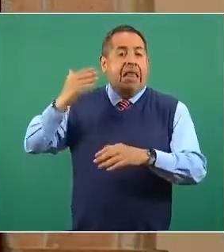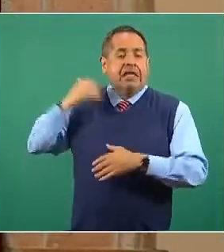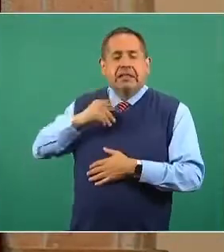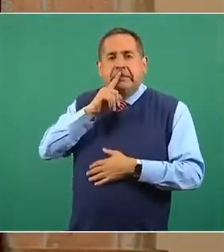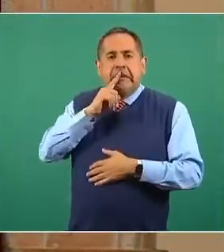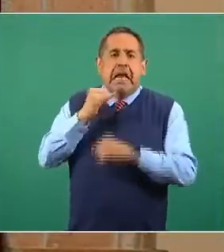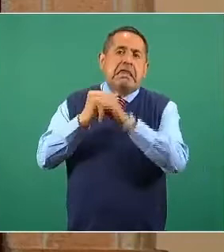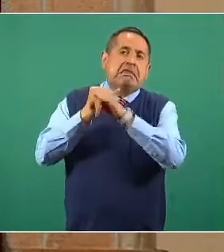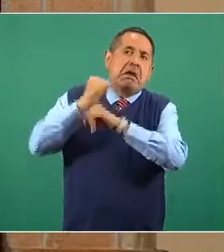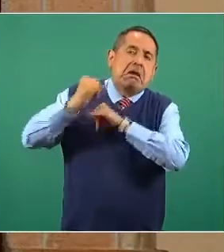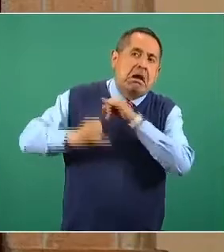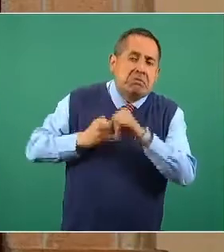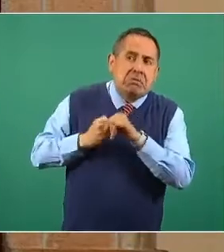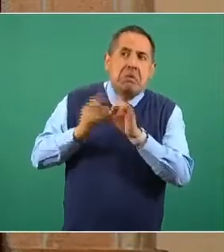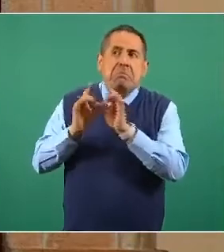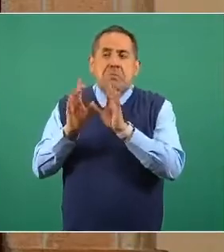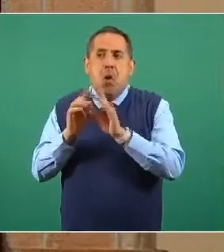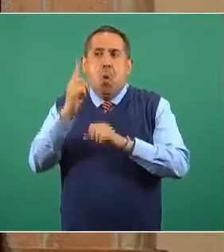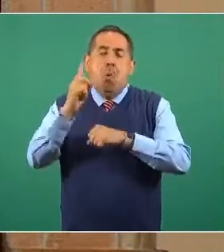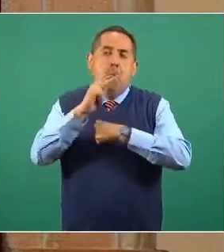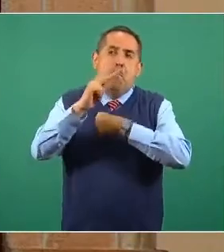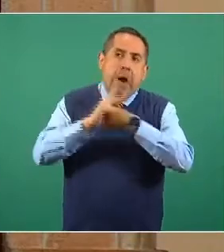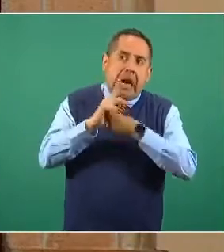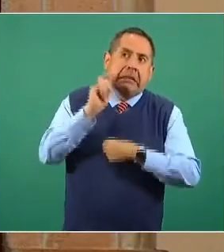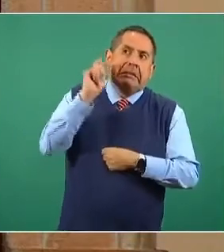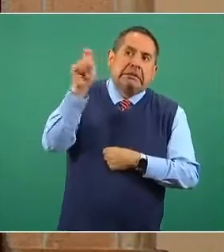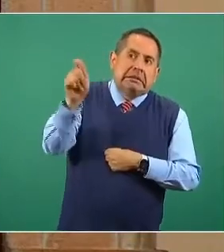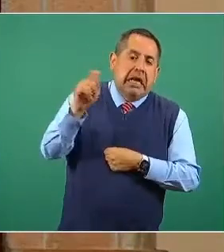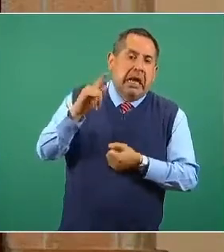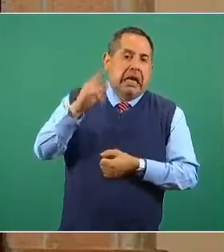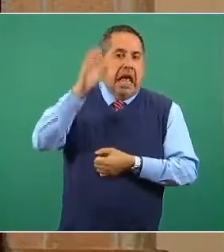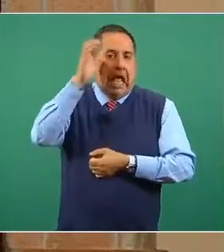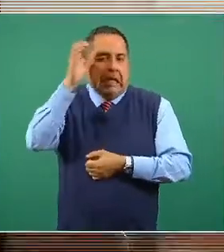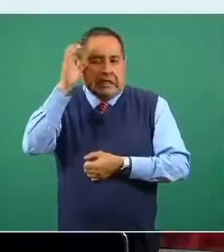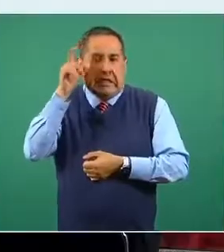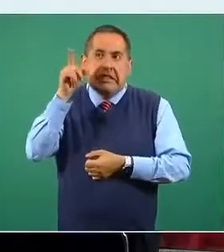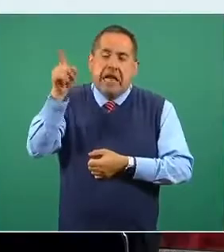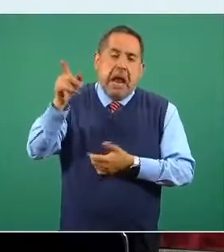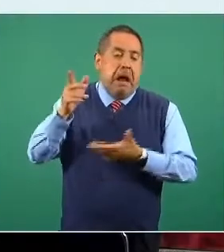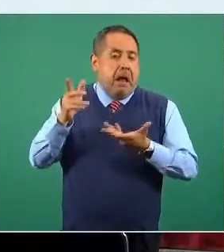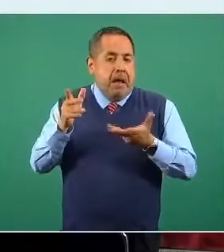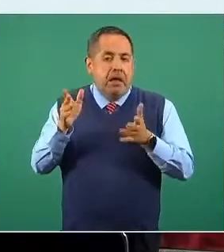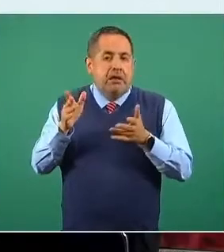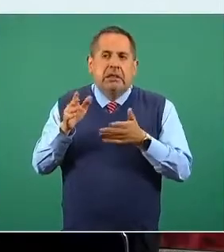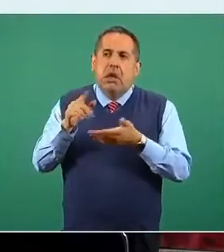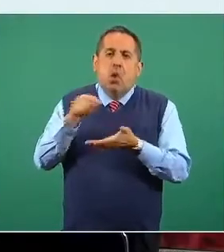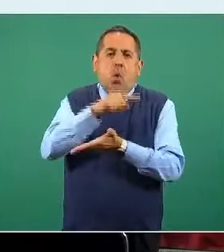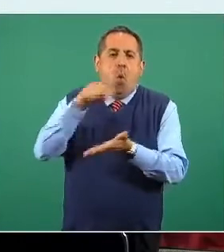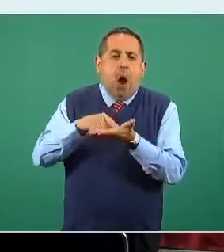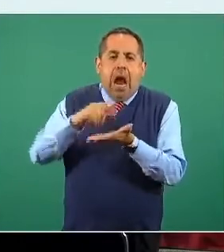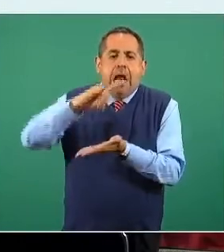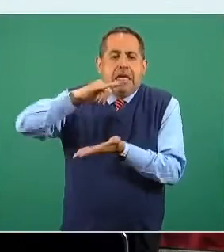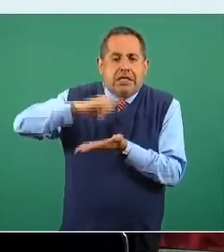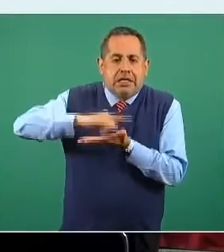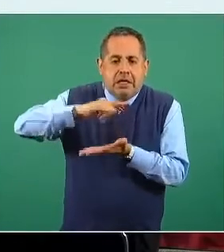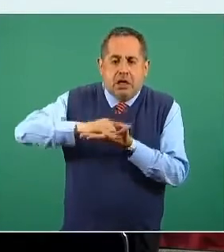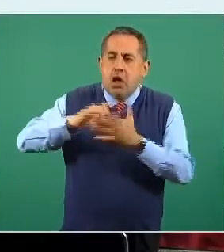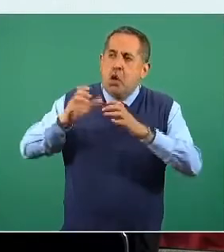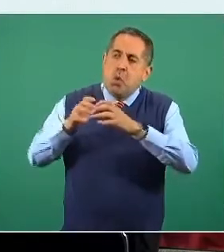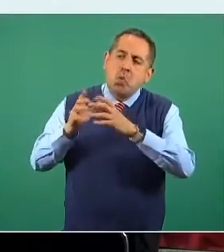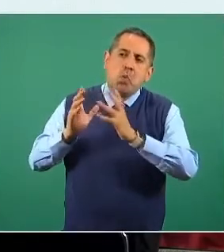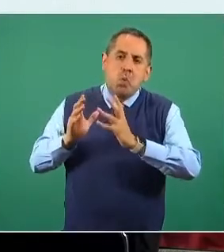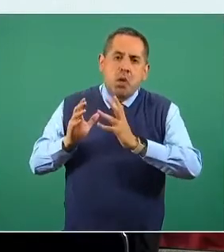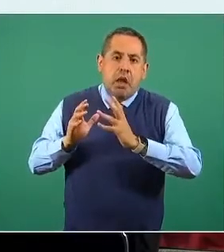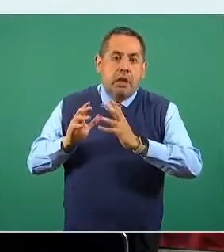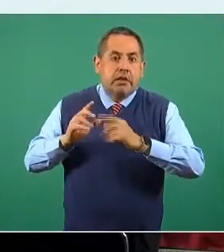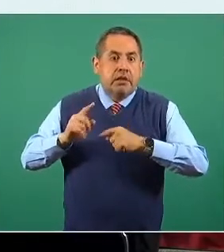encontraba limitado a un solo país, que era China, y dentro inclusive de ese país solamente a una localidad,